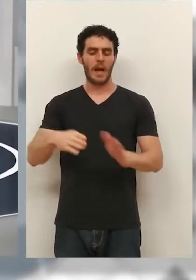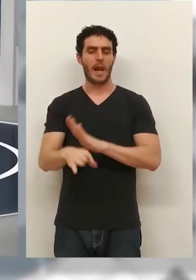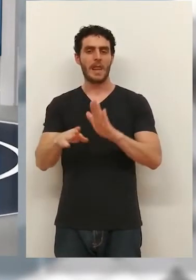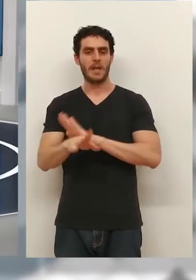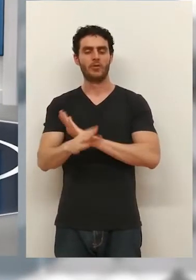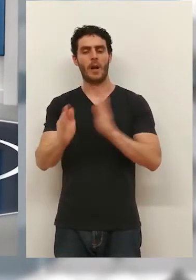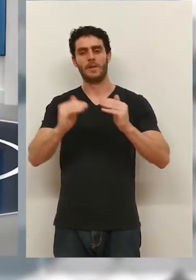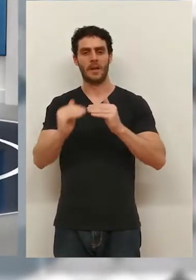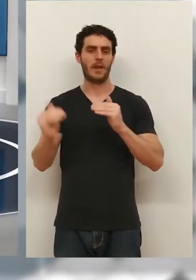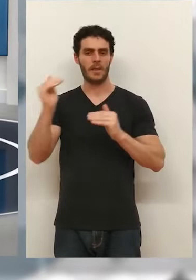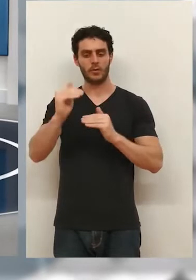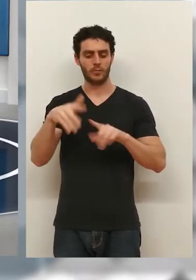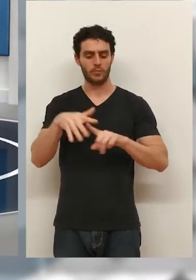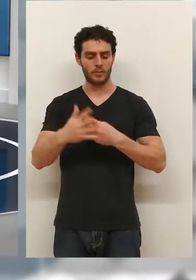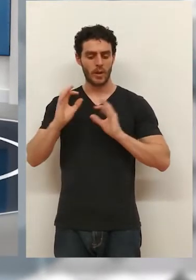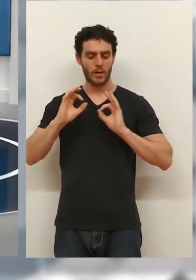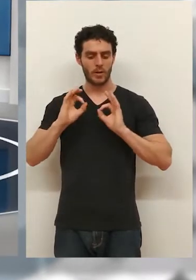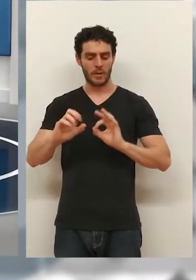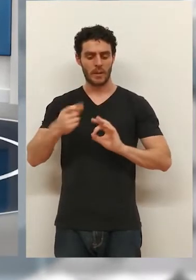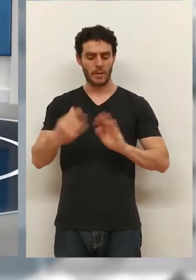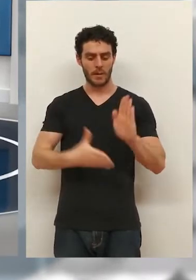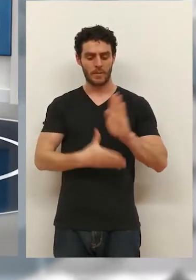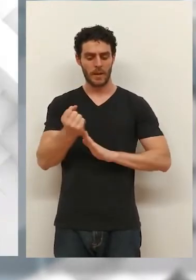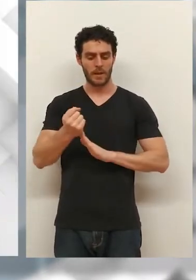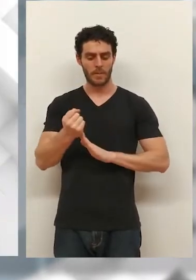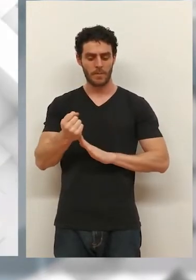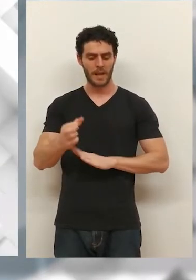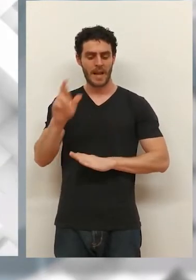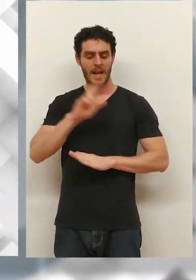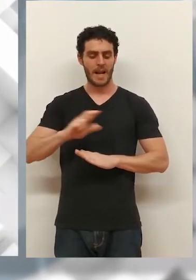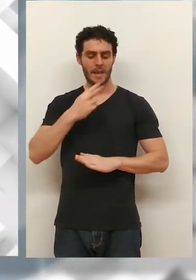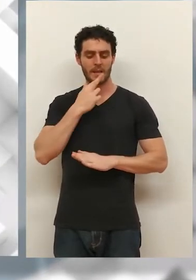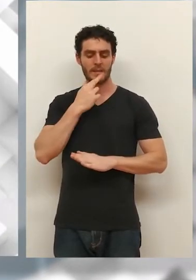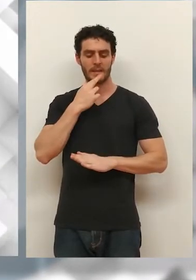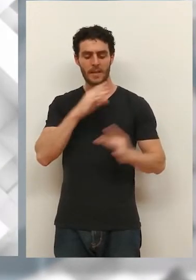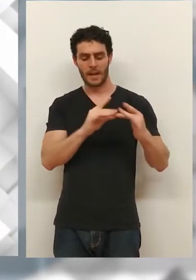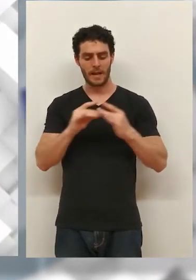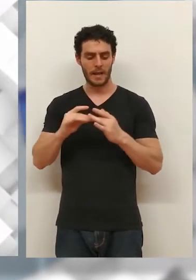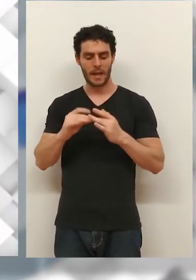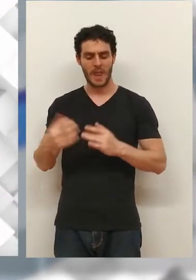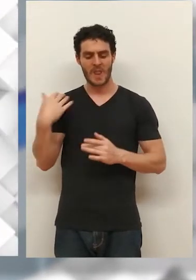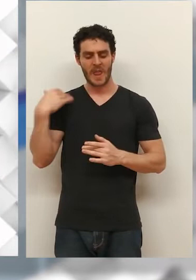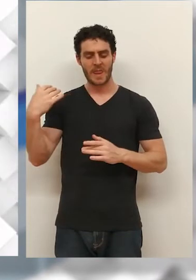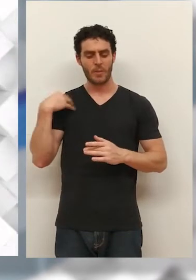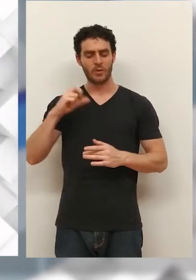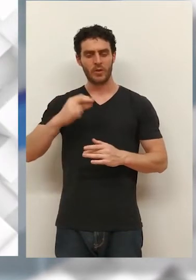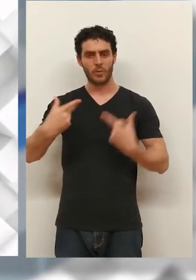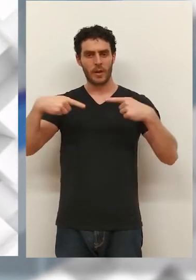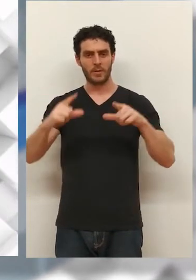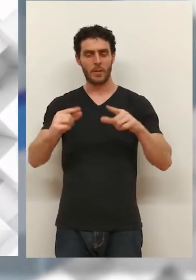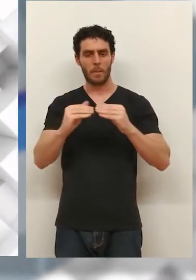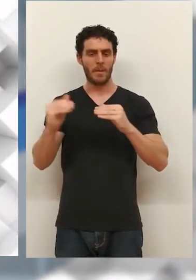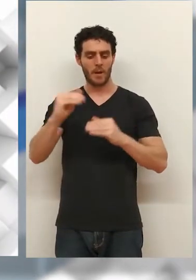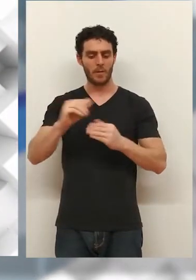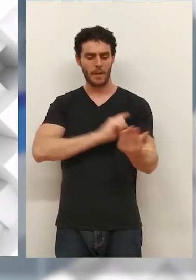permanencia asegurada, al igual que la Sociedad Deportiva Logroñés. A falta de dos jornadas, el único que no ha hecho los deberes es la Unión Deportiva Logroñés. De hecho, los de